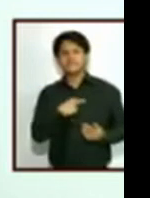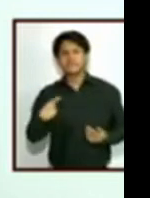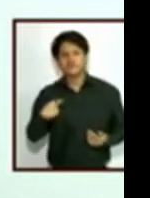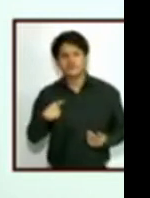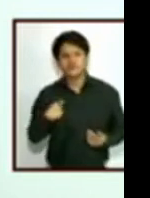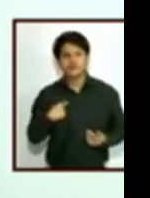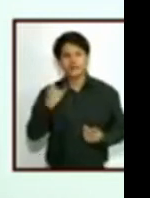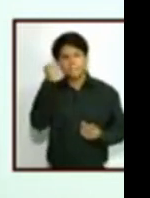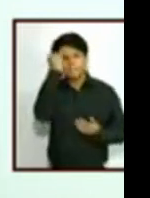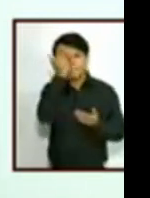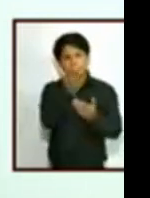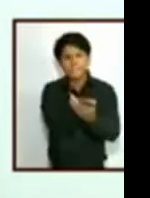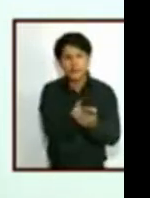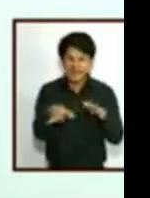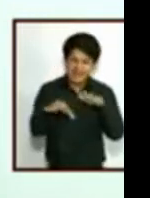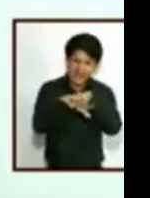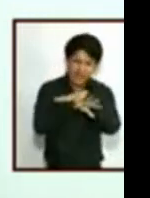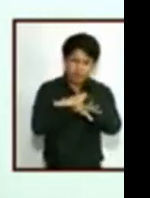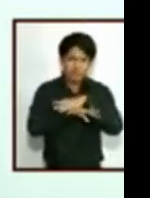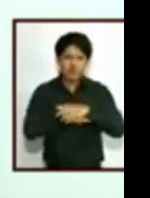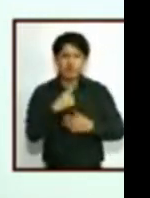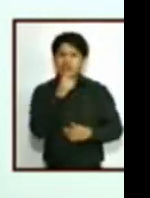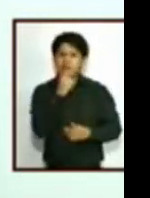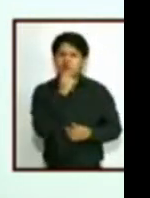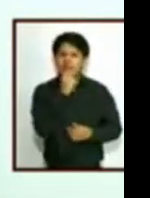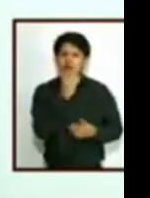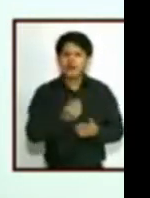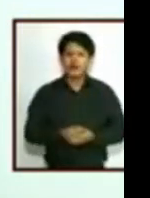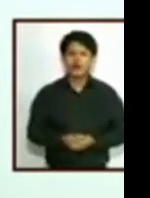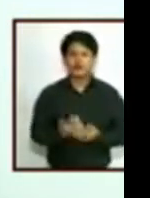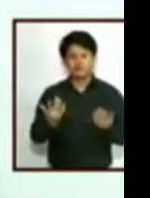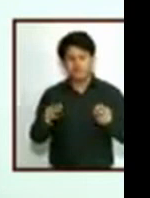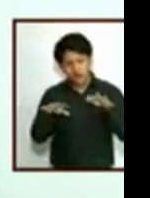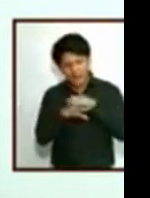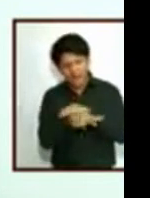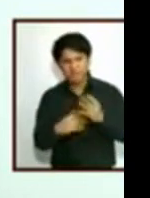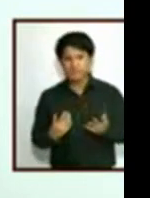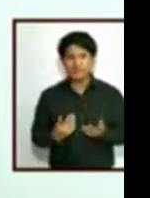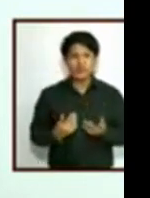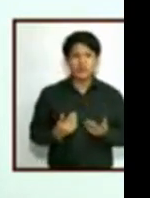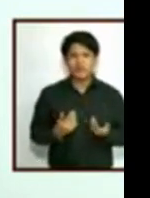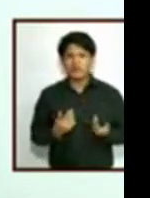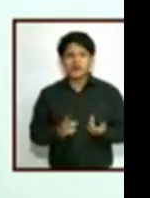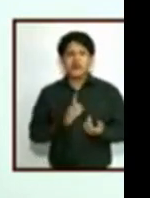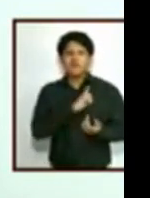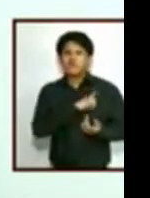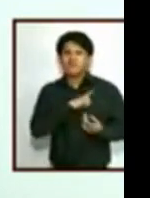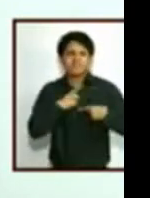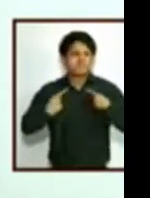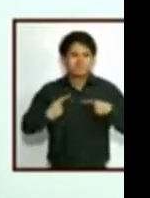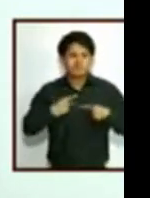planteado un cambio del modelo de la policía, un modelo que cambie de ser policía que